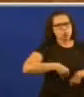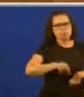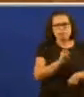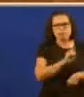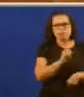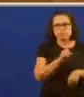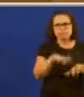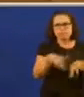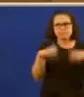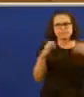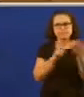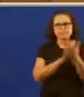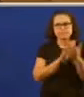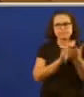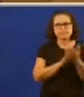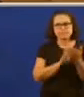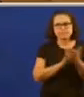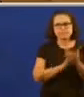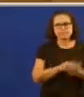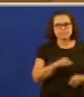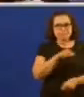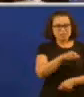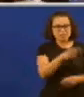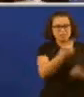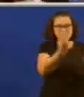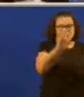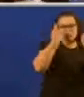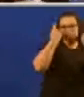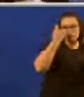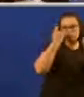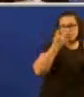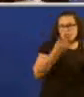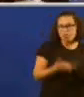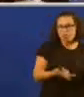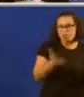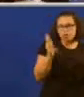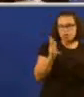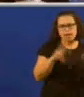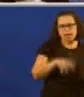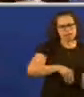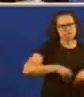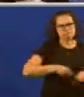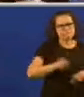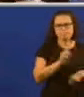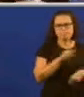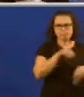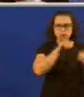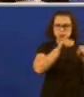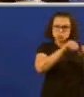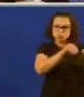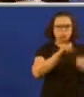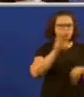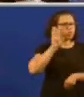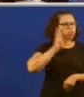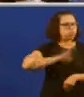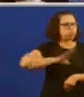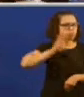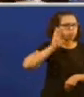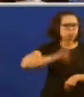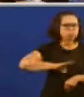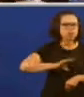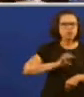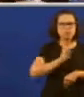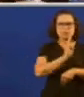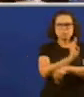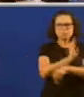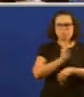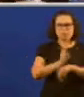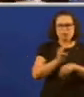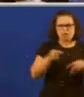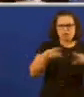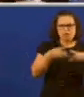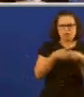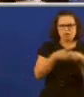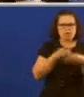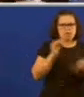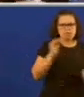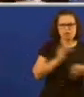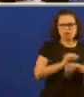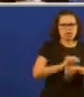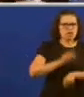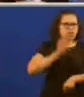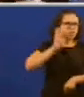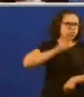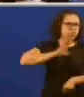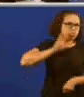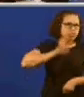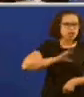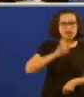Non lle aceptamos leccións de democracia a un partido da corrupción, imputado polo seu financiamento ilegal, o Partido de